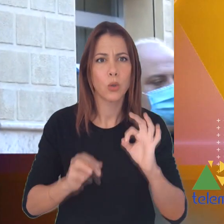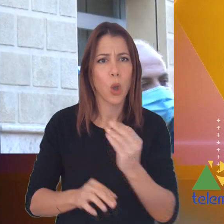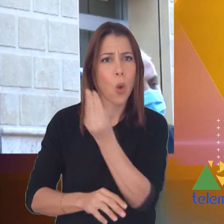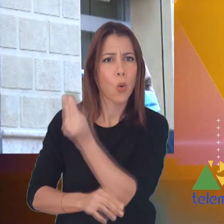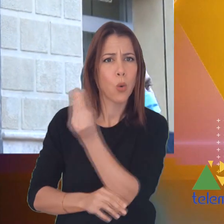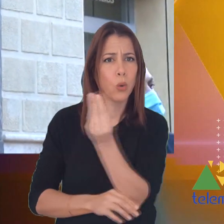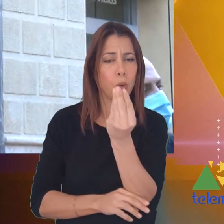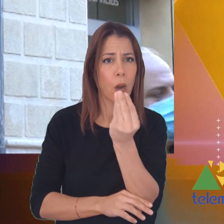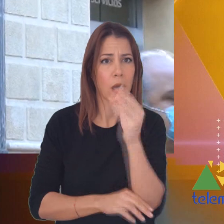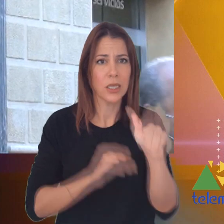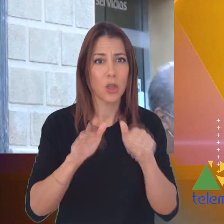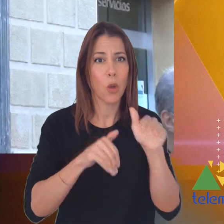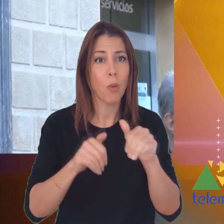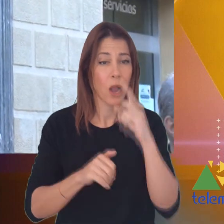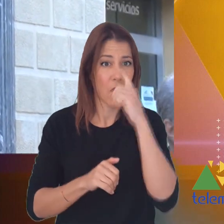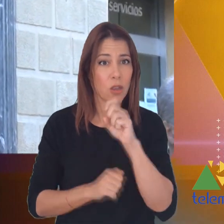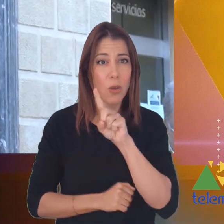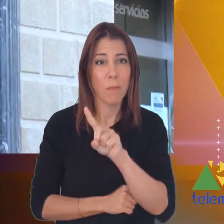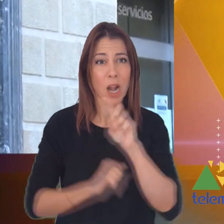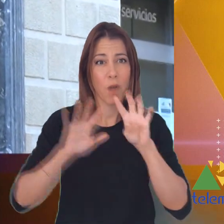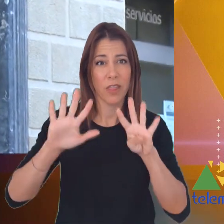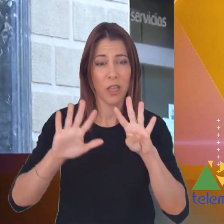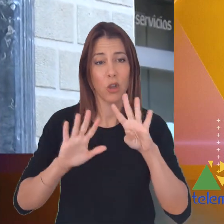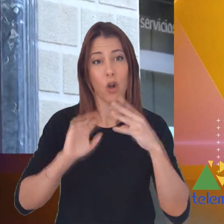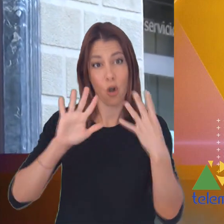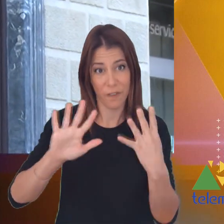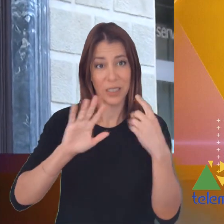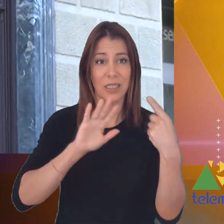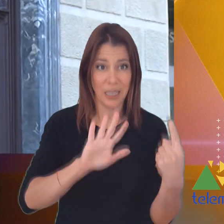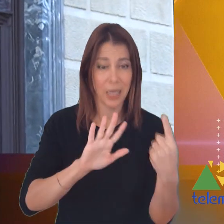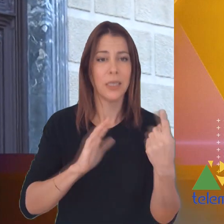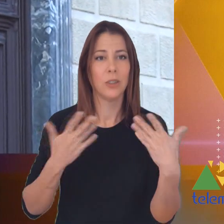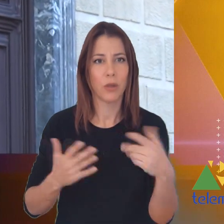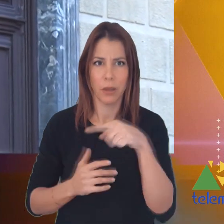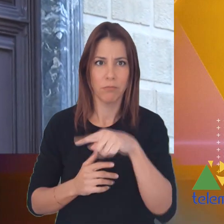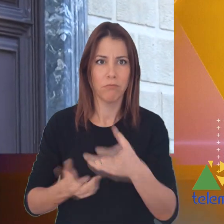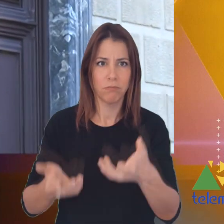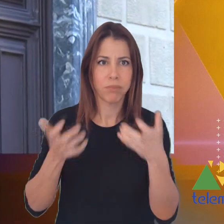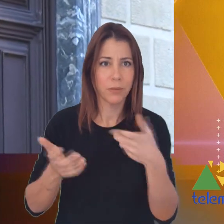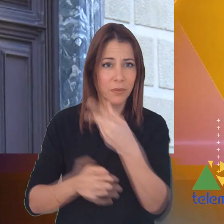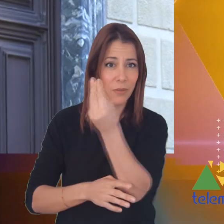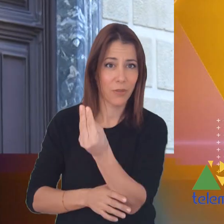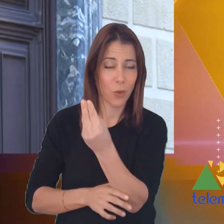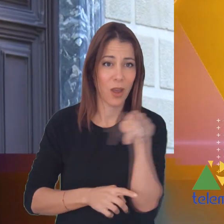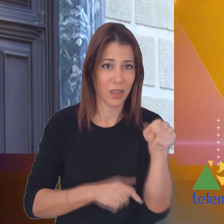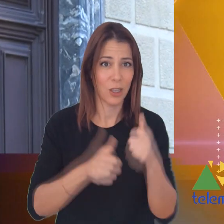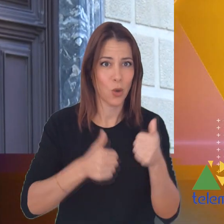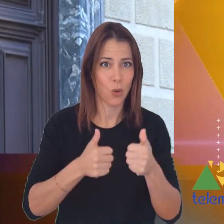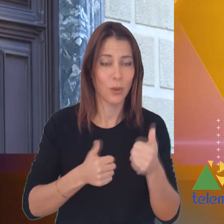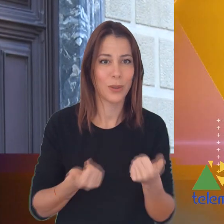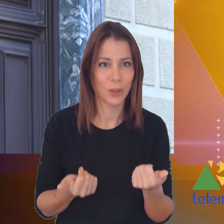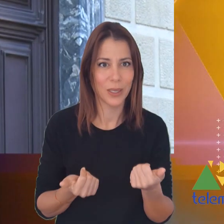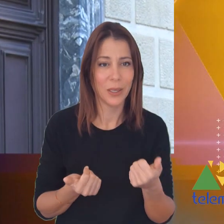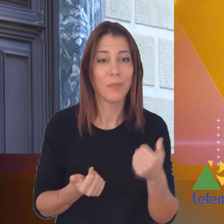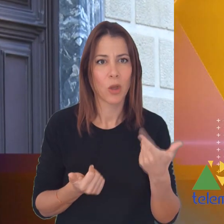escultura que se convoca en 1996 y este fue el ganador de aquel concurso de escultura que